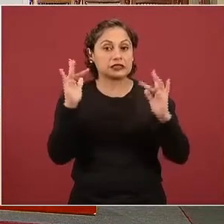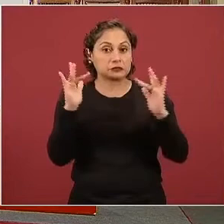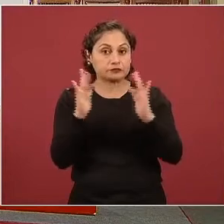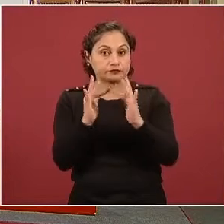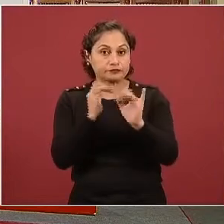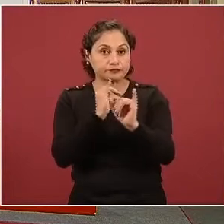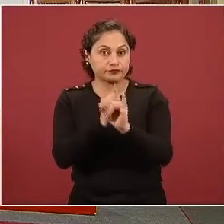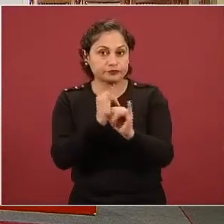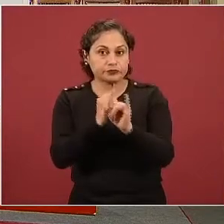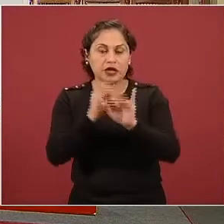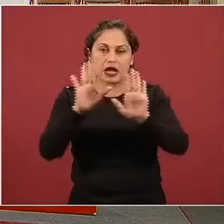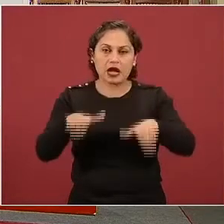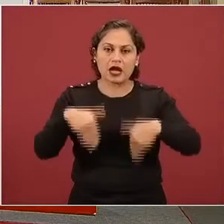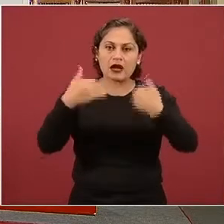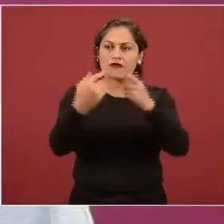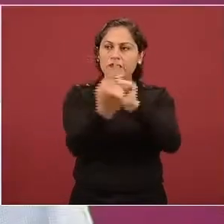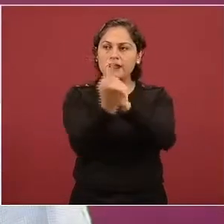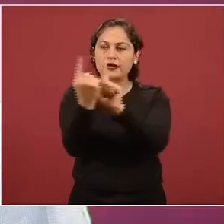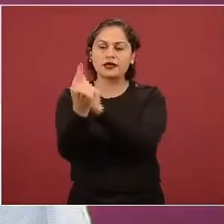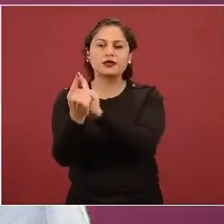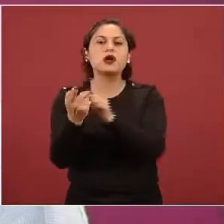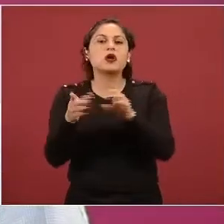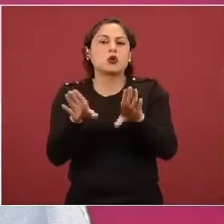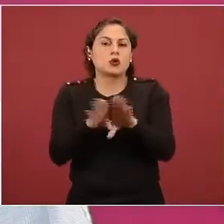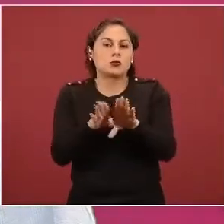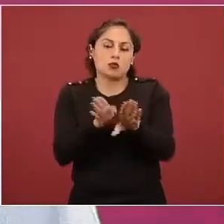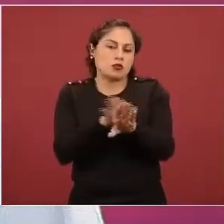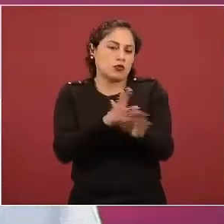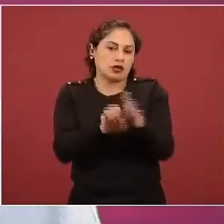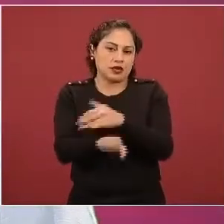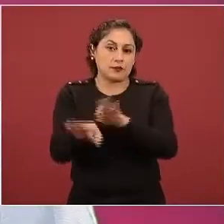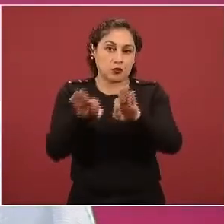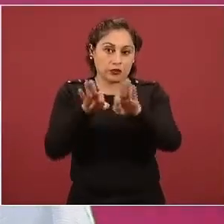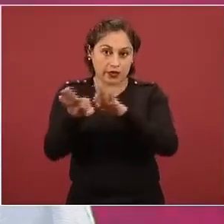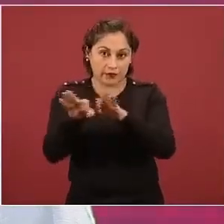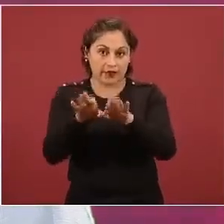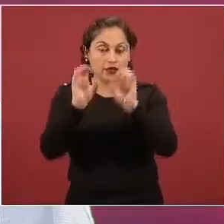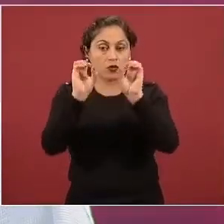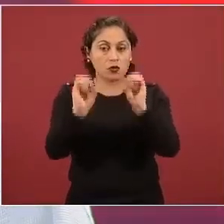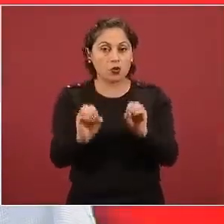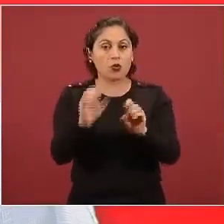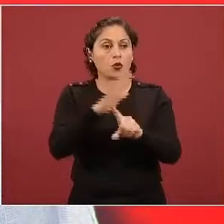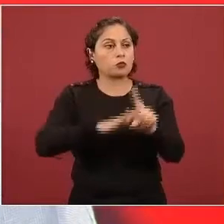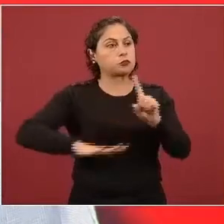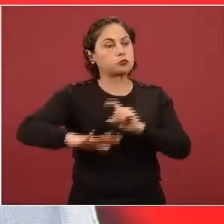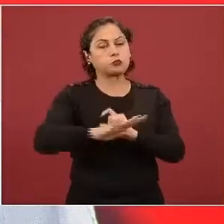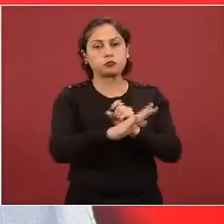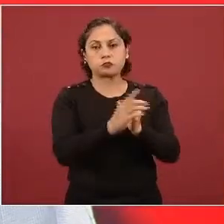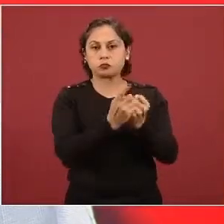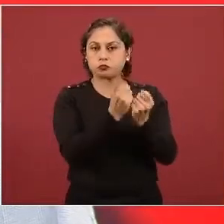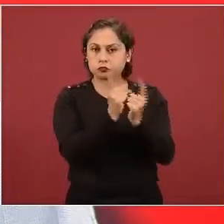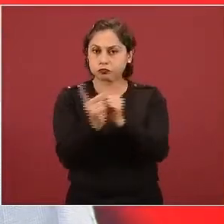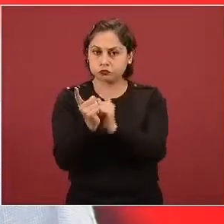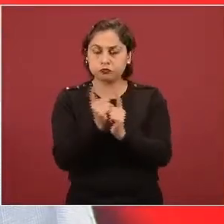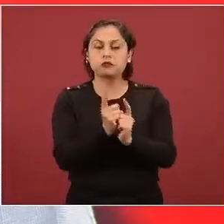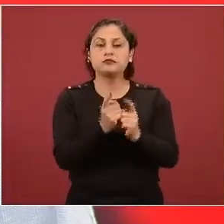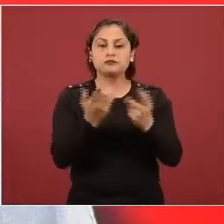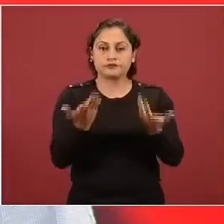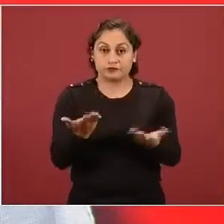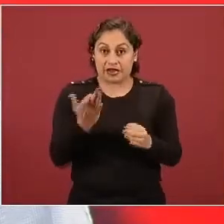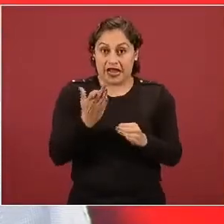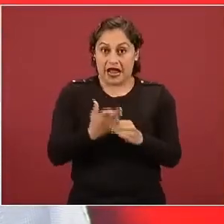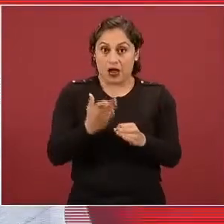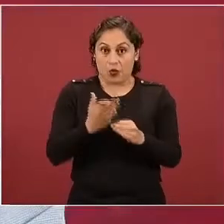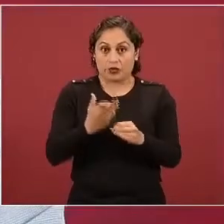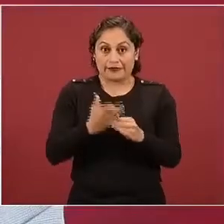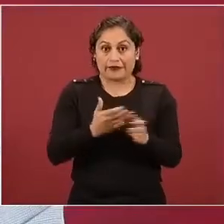en la medida en que interactuamos con otras personas, ya sea en el campo del trabajo o en la propia vida social, durante un periodo particular que